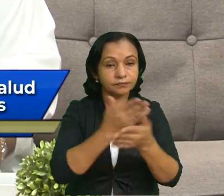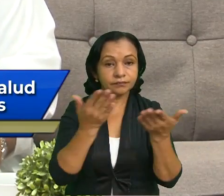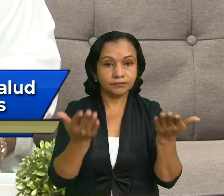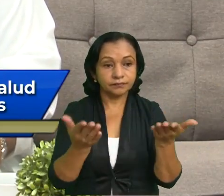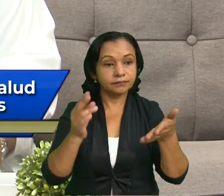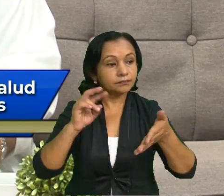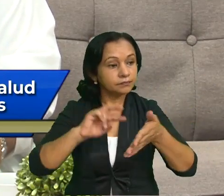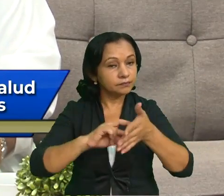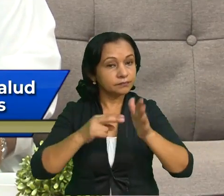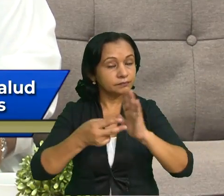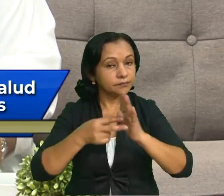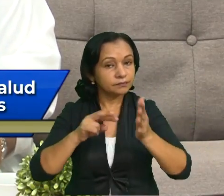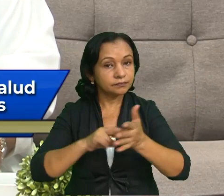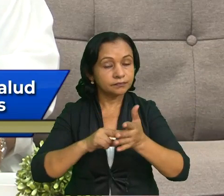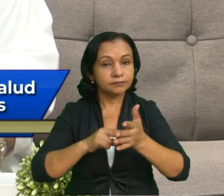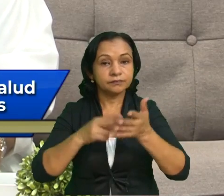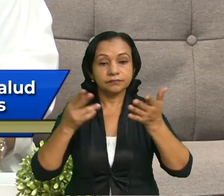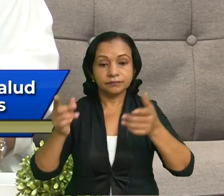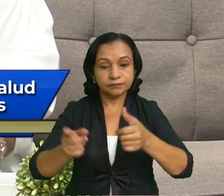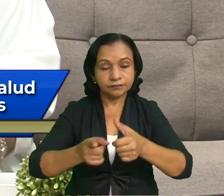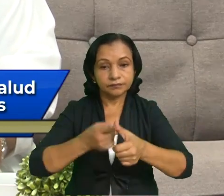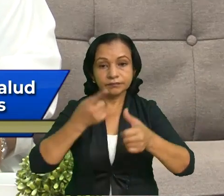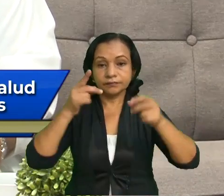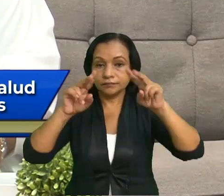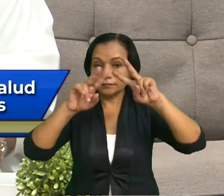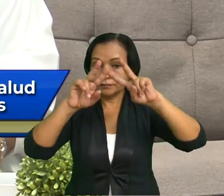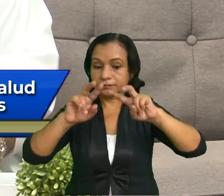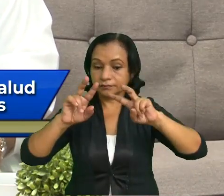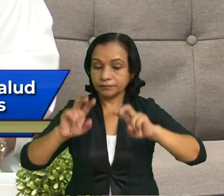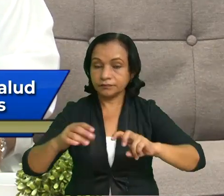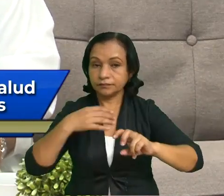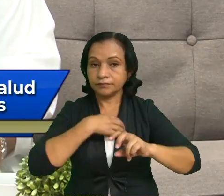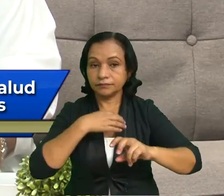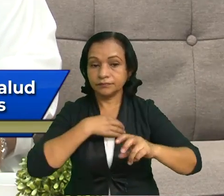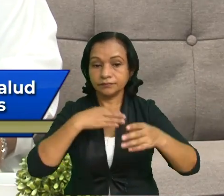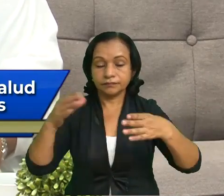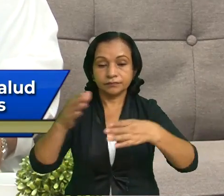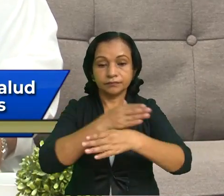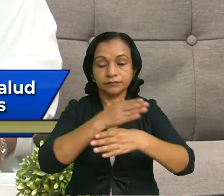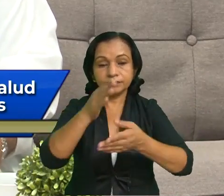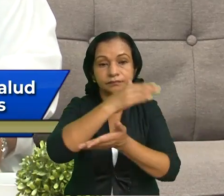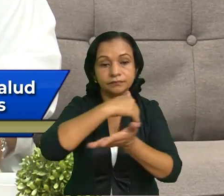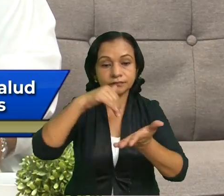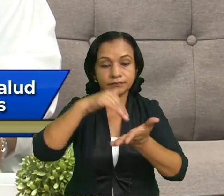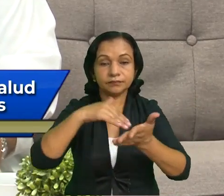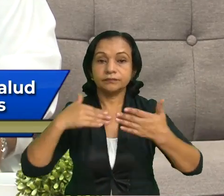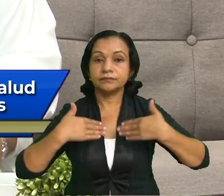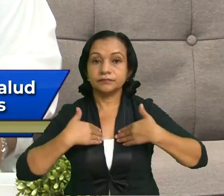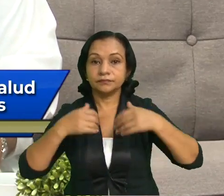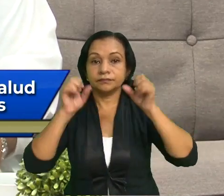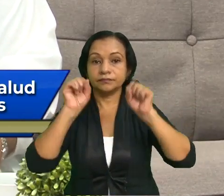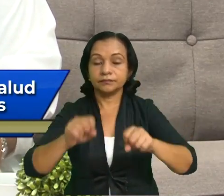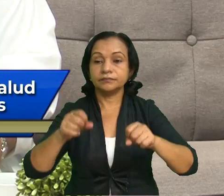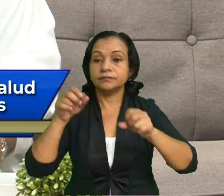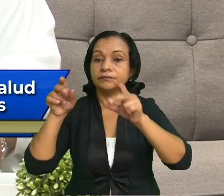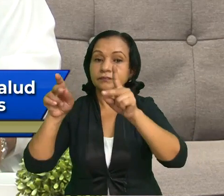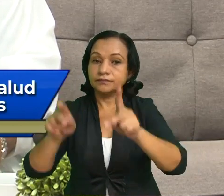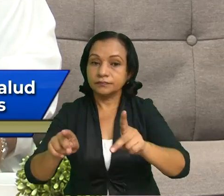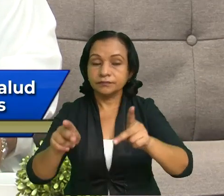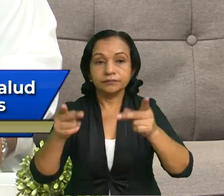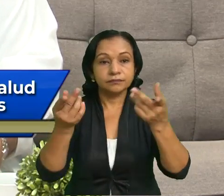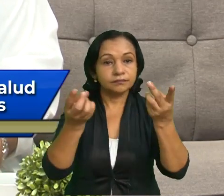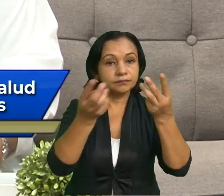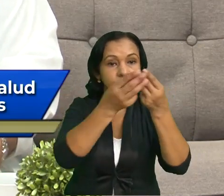sentido de que nosotros revisamos previamente las existencias a nivel de los y lines y poder garantizar el personal los